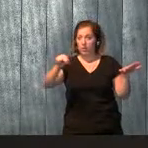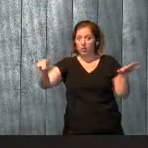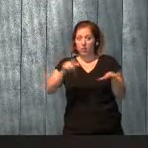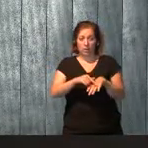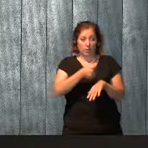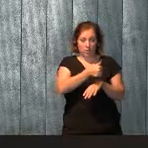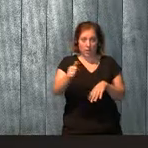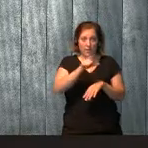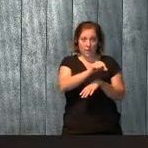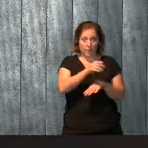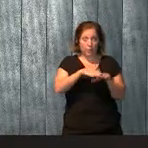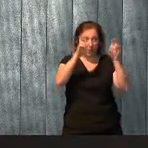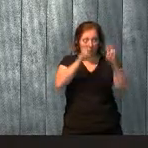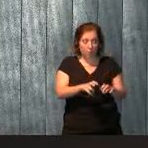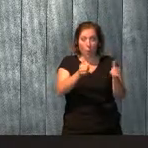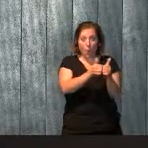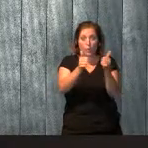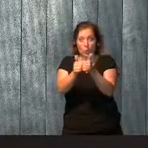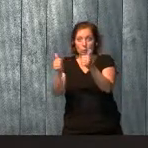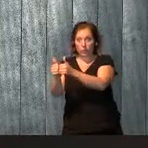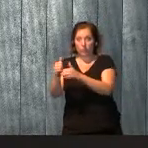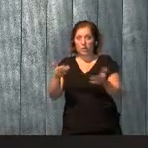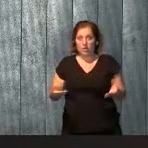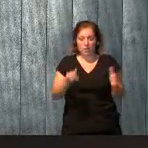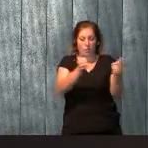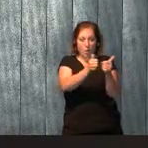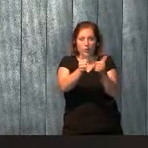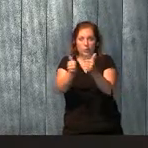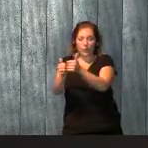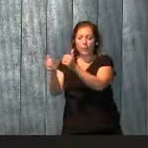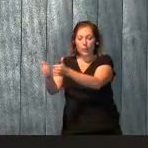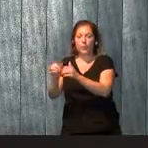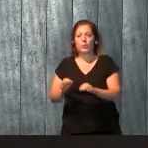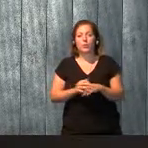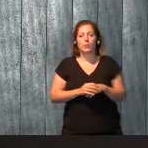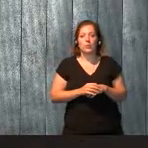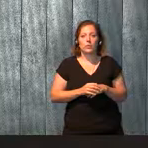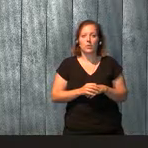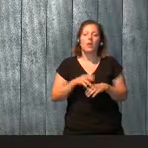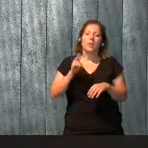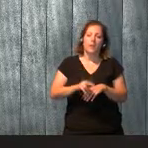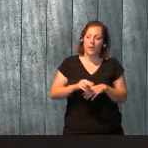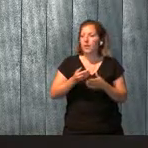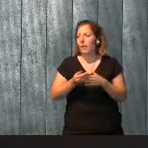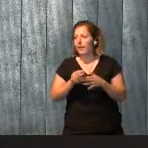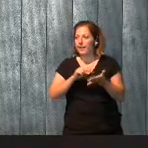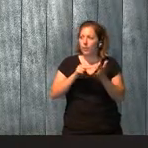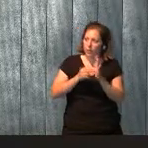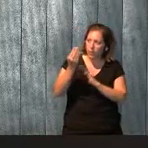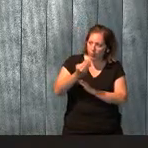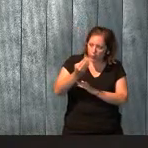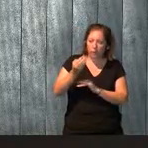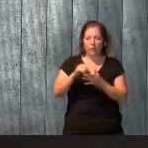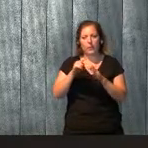por vivienda de agua. Esto obviamente obedece a tecnología en aparatos domésticos,